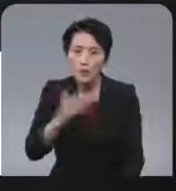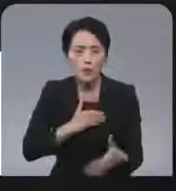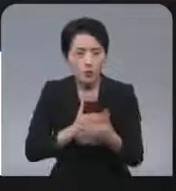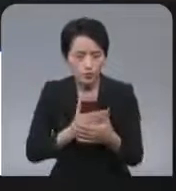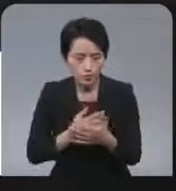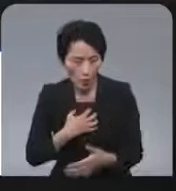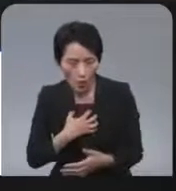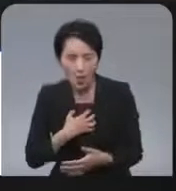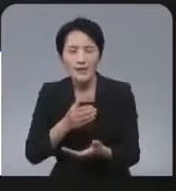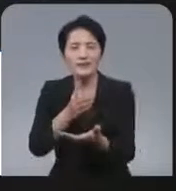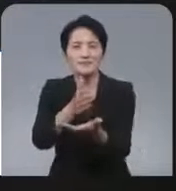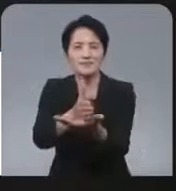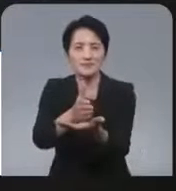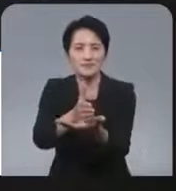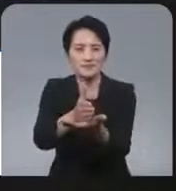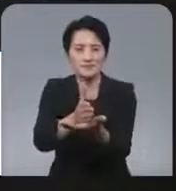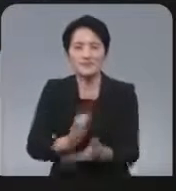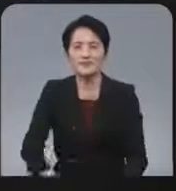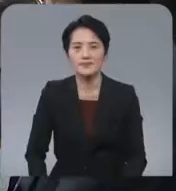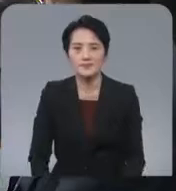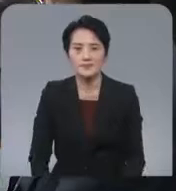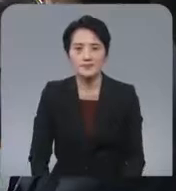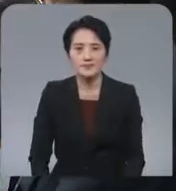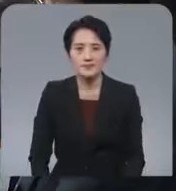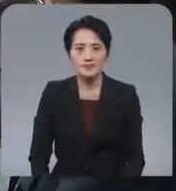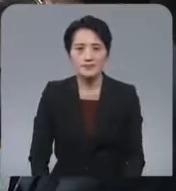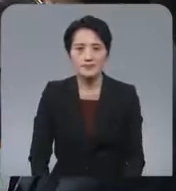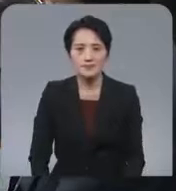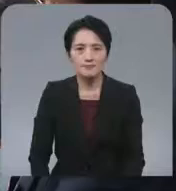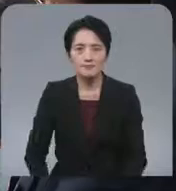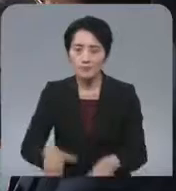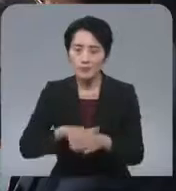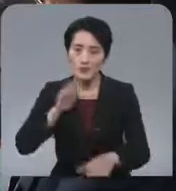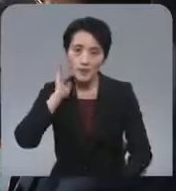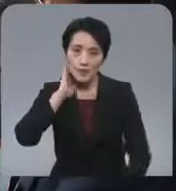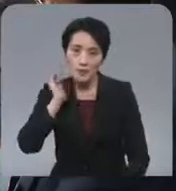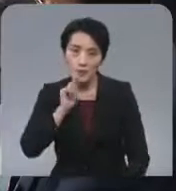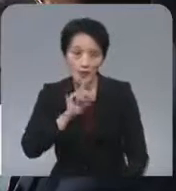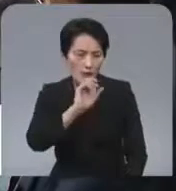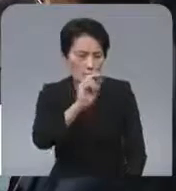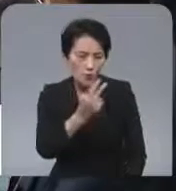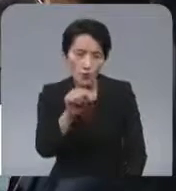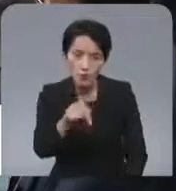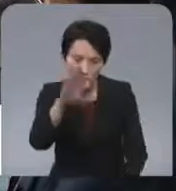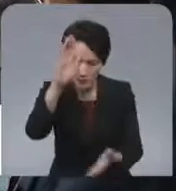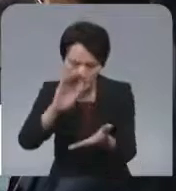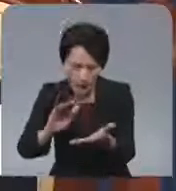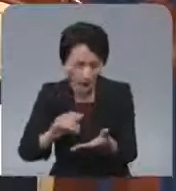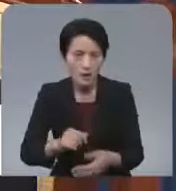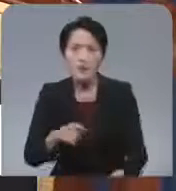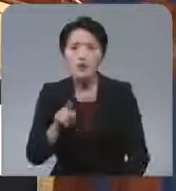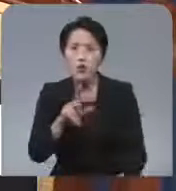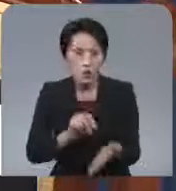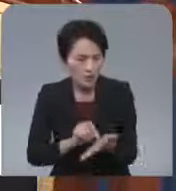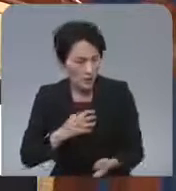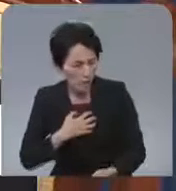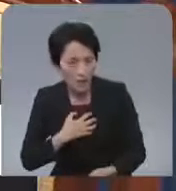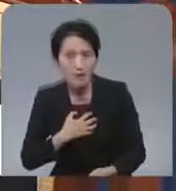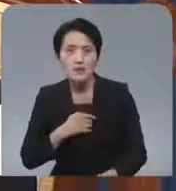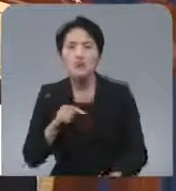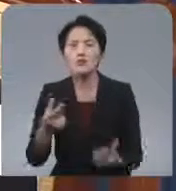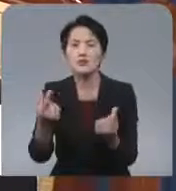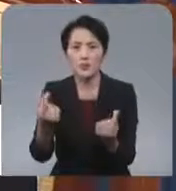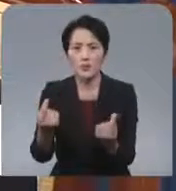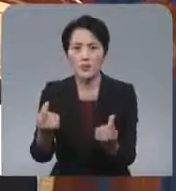desestabilizarse en cualquier momento y supone una advertencia real que urge revisar en detalle la oferta y la demanda de materias primas en el país